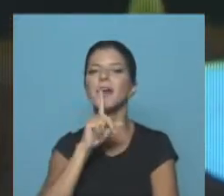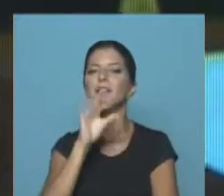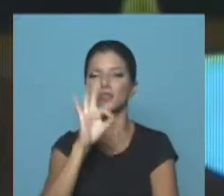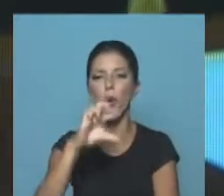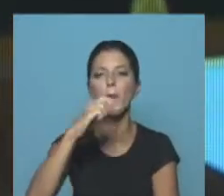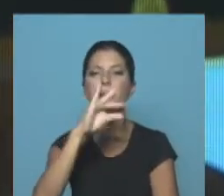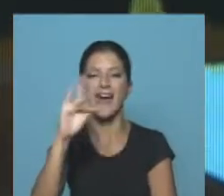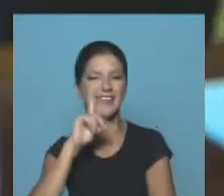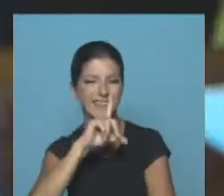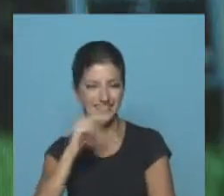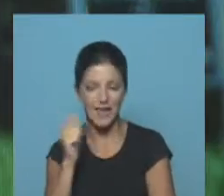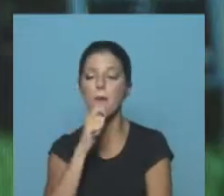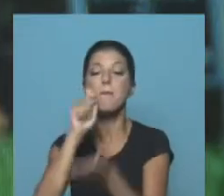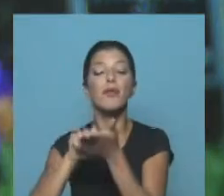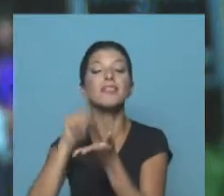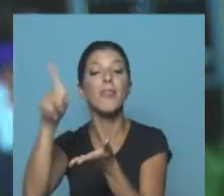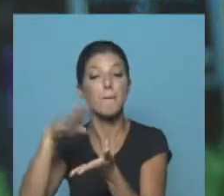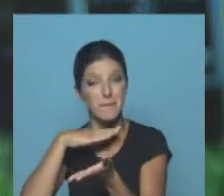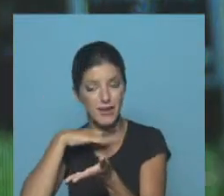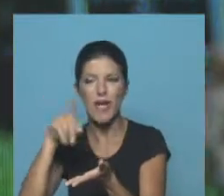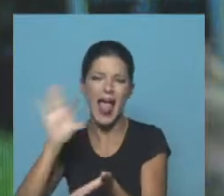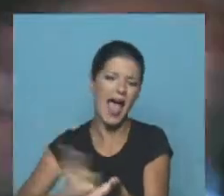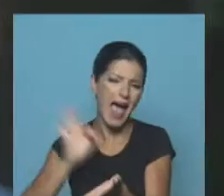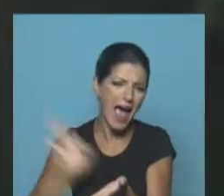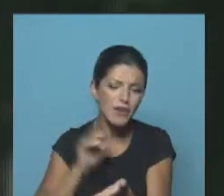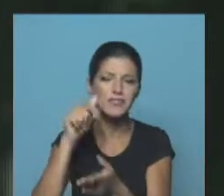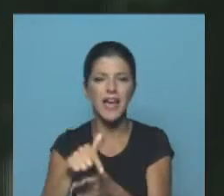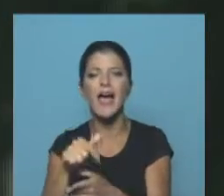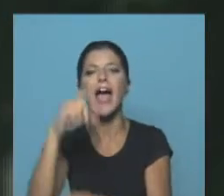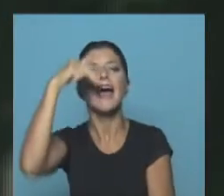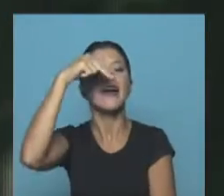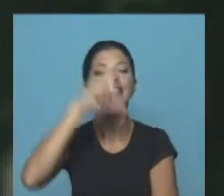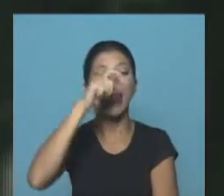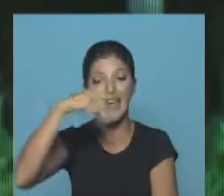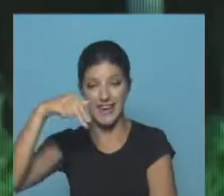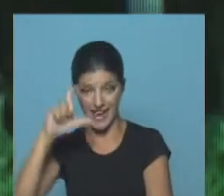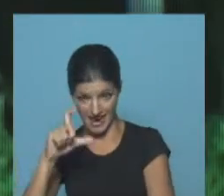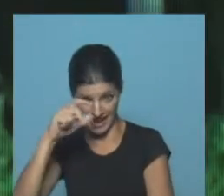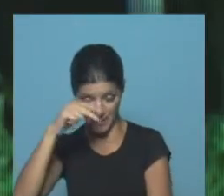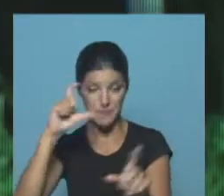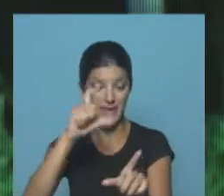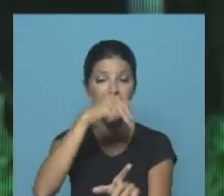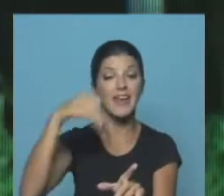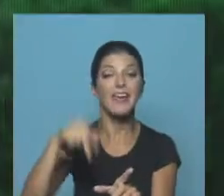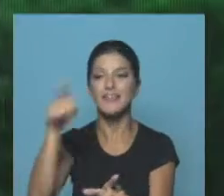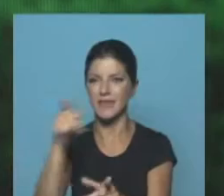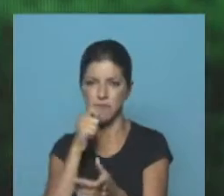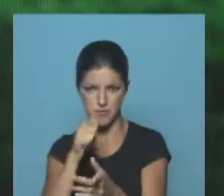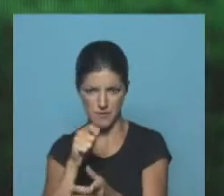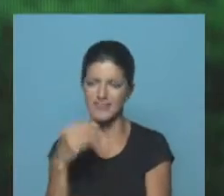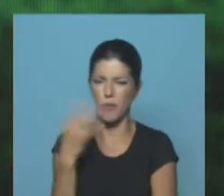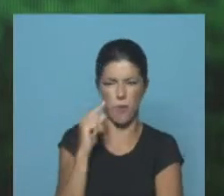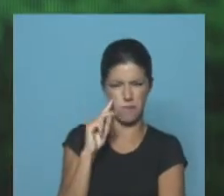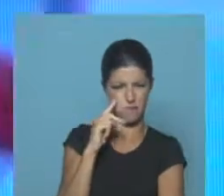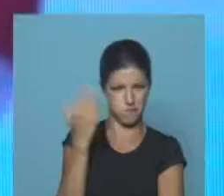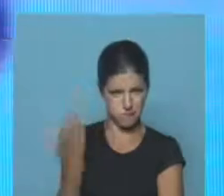Periodista mexicano que estuvo muchos años llevando temas de economía en la CNN y posiblemente en algún momento usted lo vio. Vino a la Argentina a presentar su